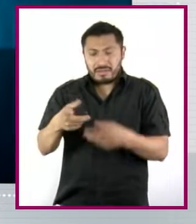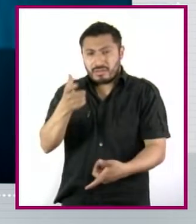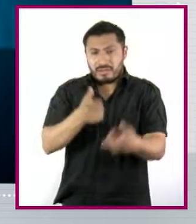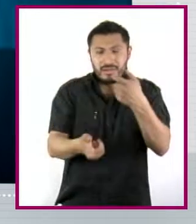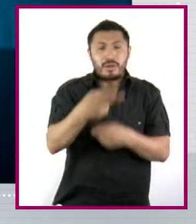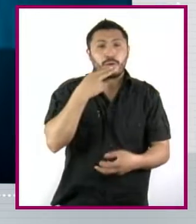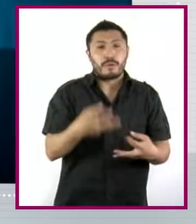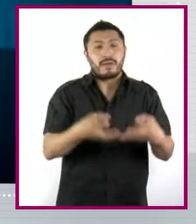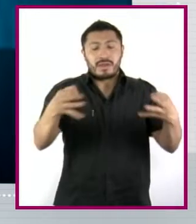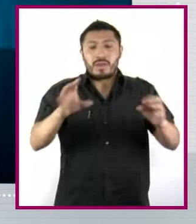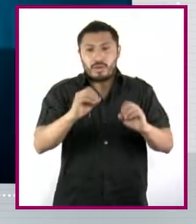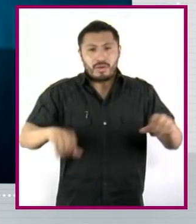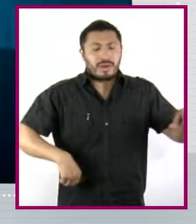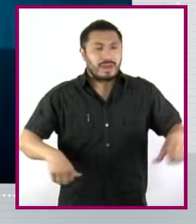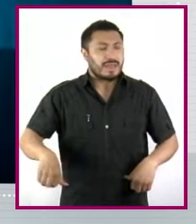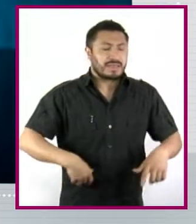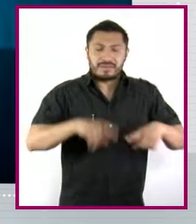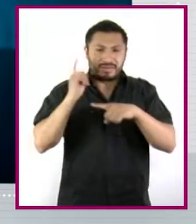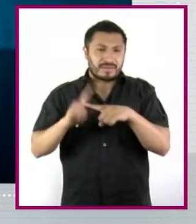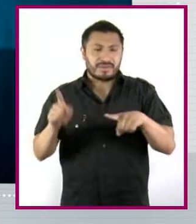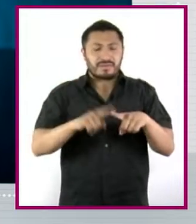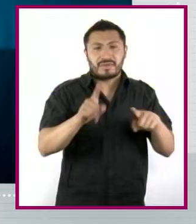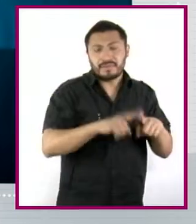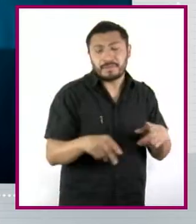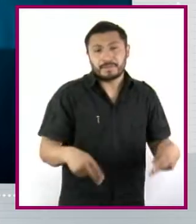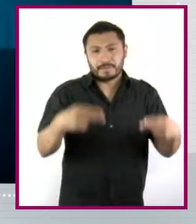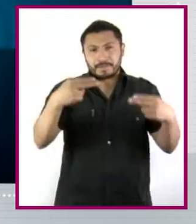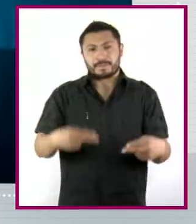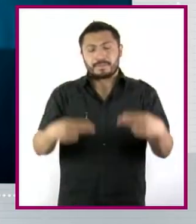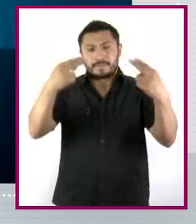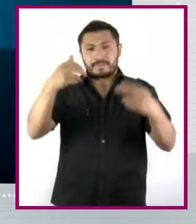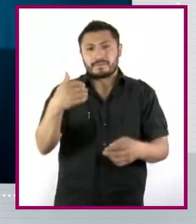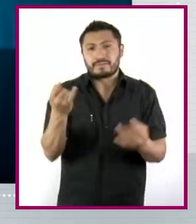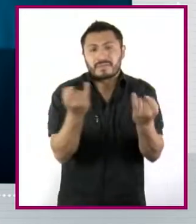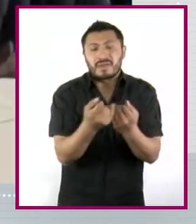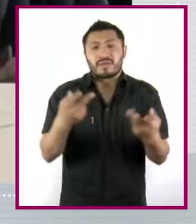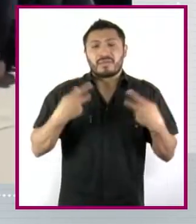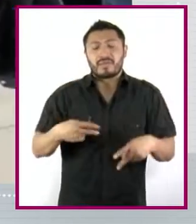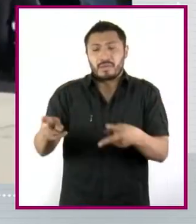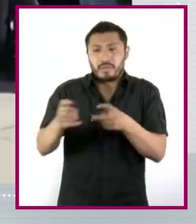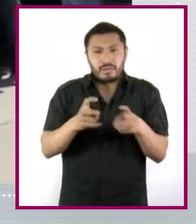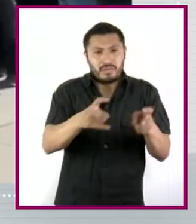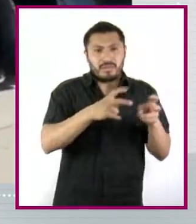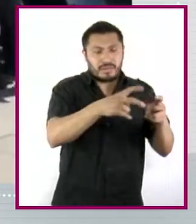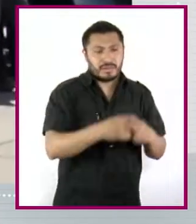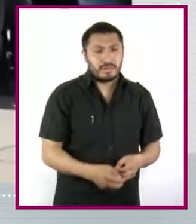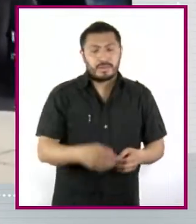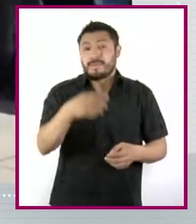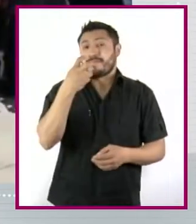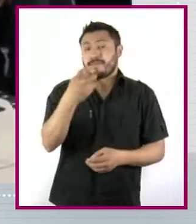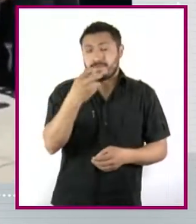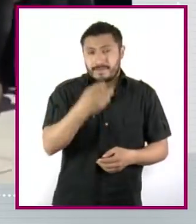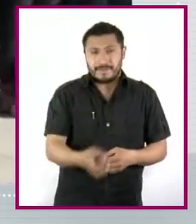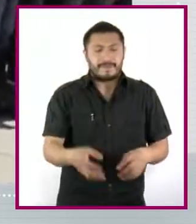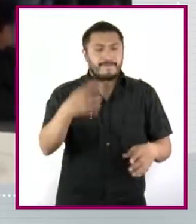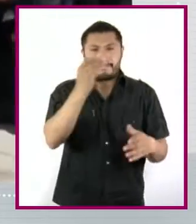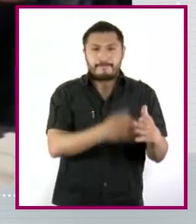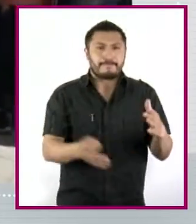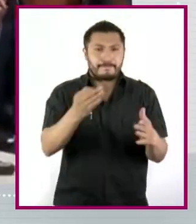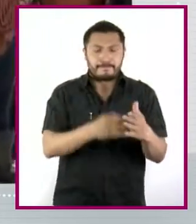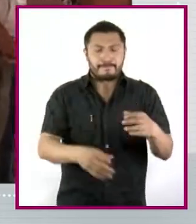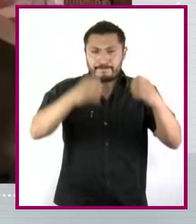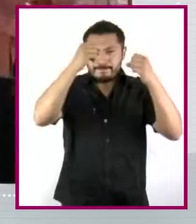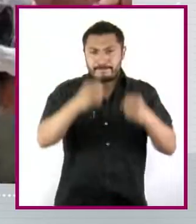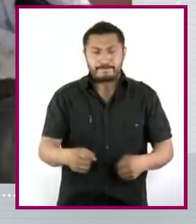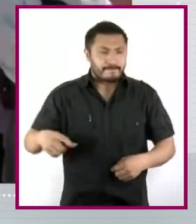suelo o por realizar actividades productivas y comerciales, así como el reclutamiento de jóvenes. Esta situación, junto con la falta de acciones de seguridad